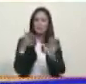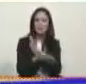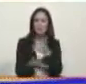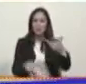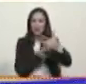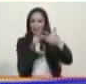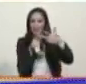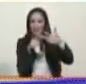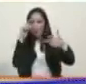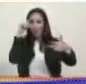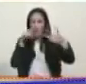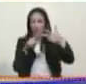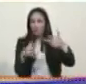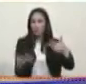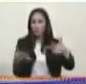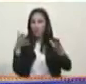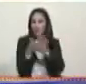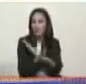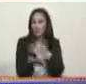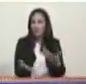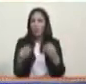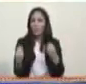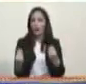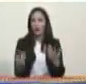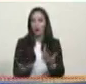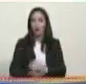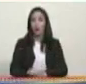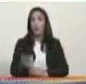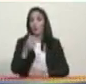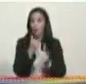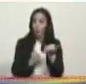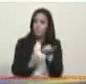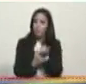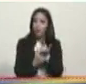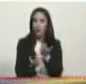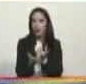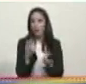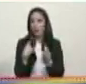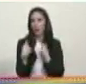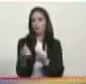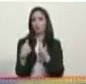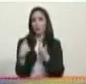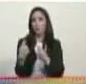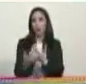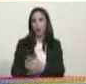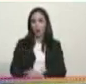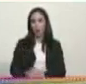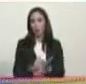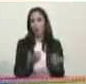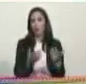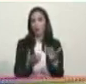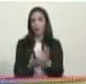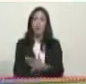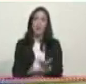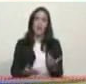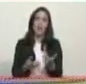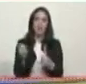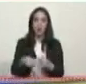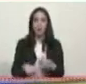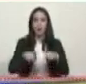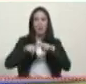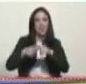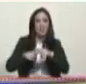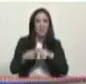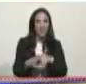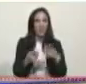sistema de compensación para apoyar a los transportistas con el sistema de talleres y proveeduría, con todas